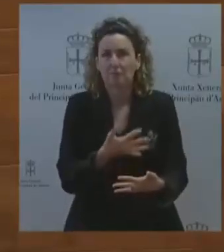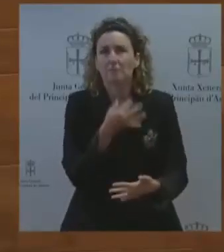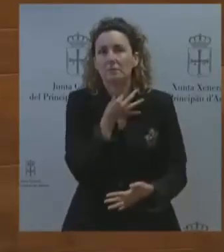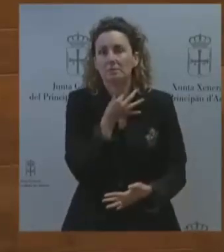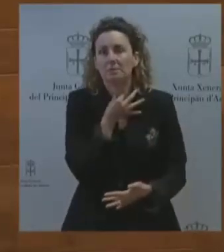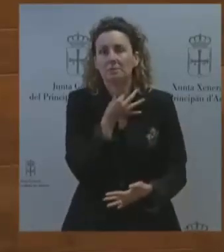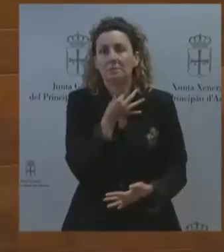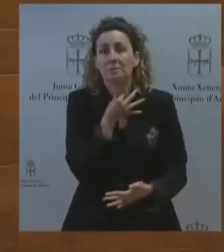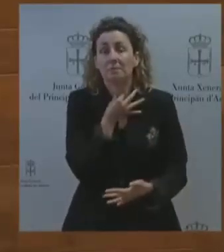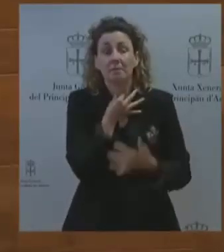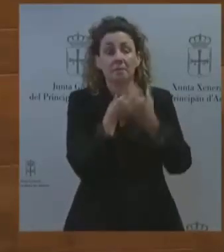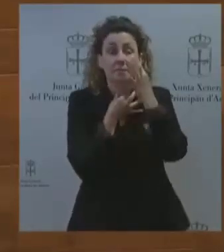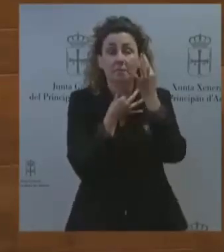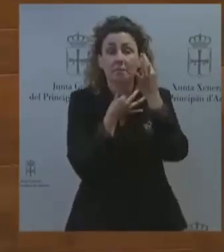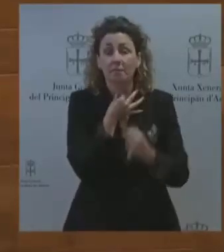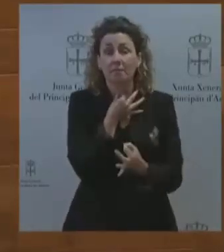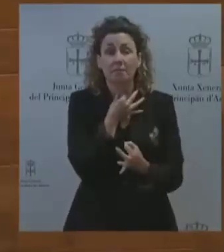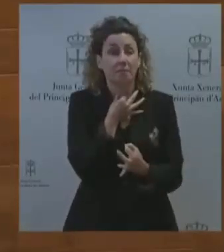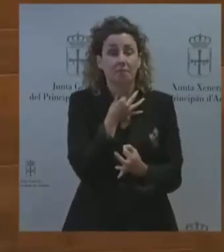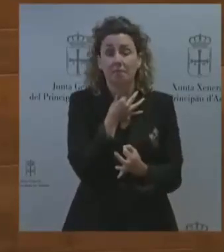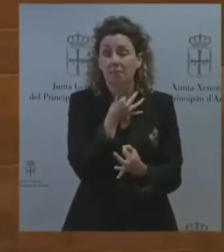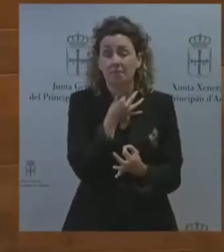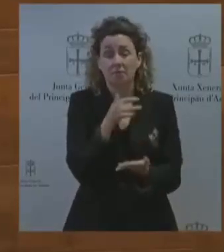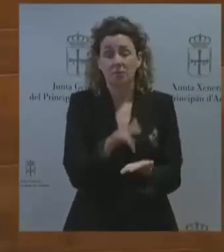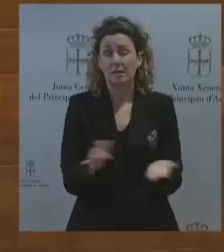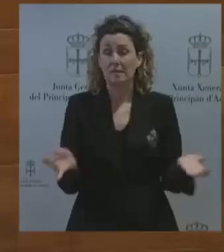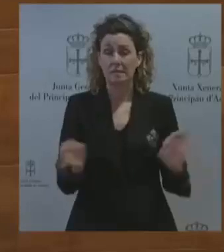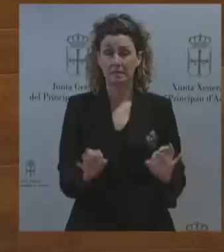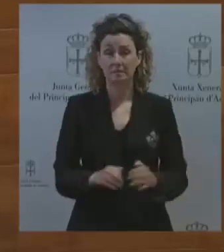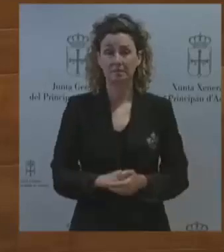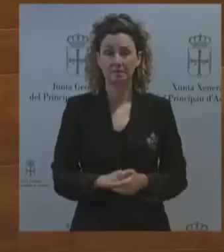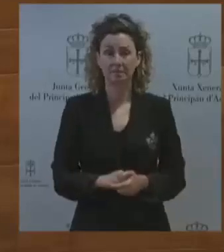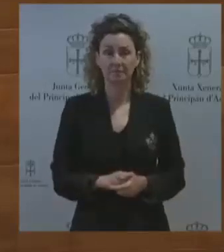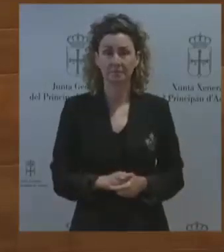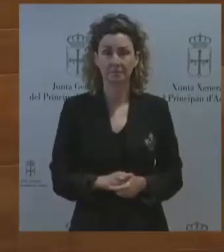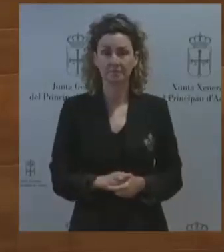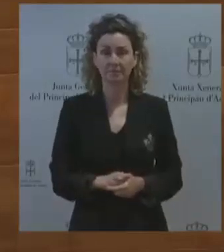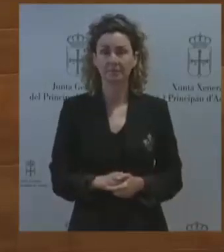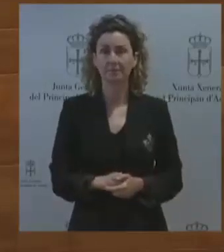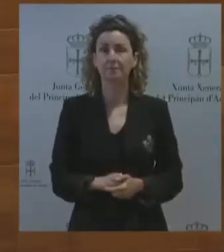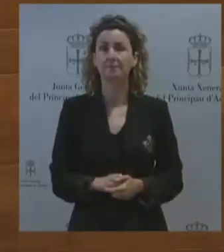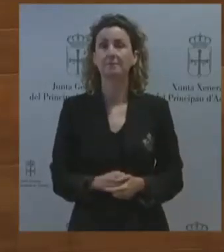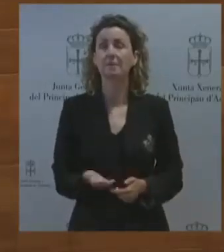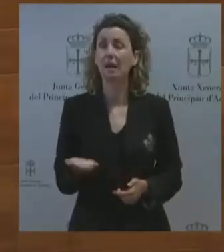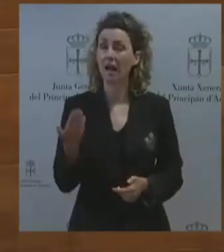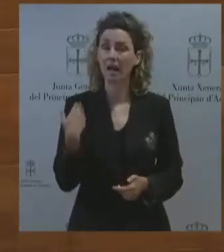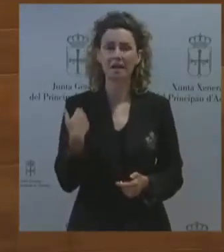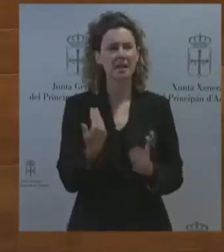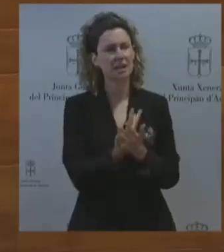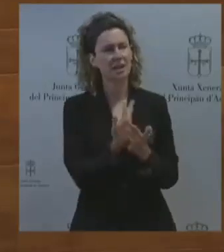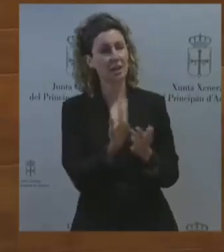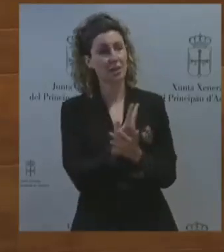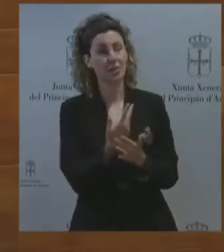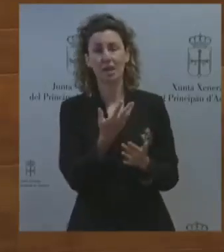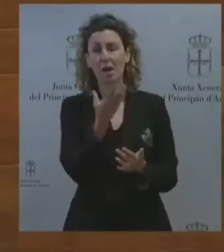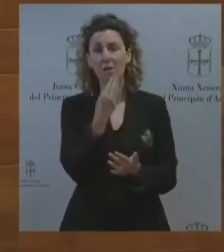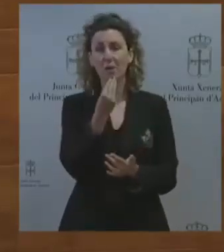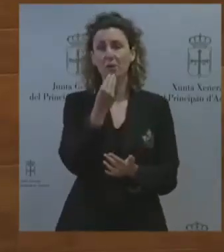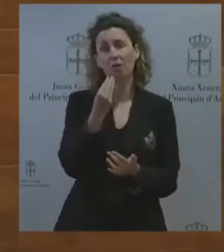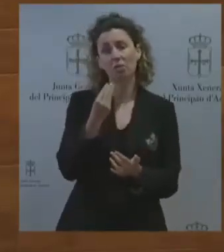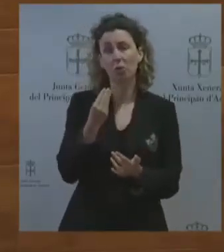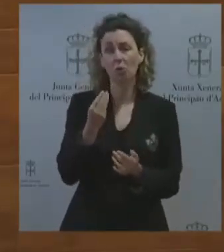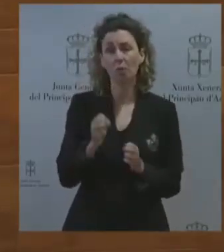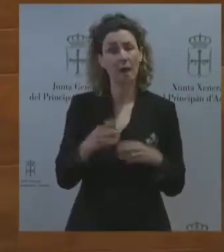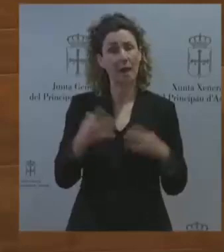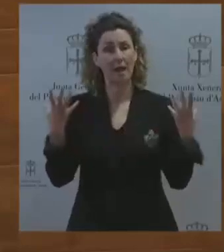examen. Ayer, precisamente, también nos decía que no existía una varita mágica y que sus políticas tendrían eficacia dentro de unos